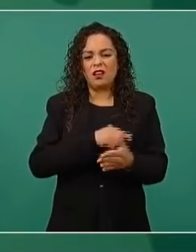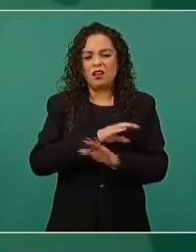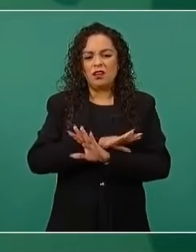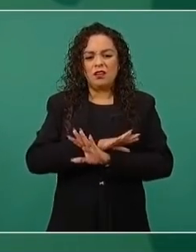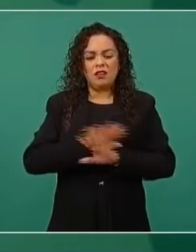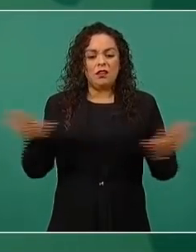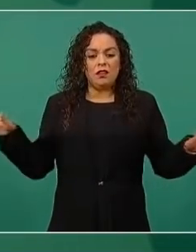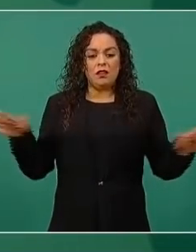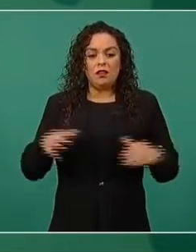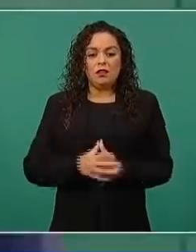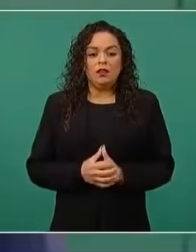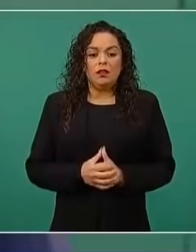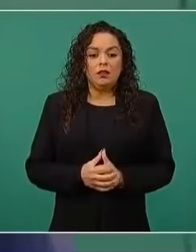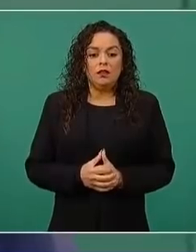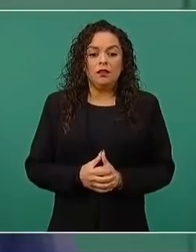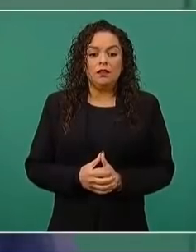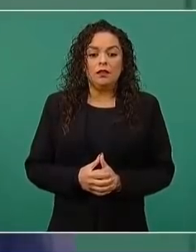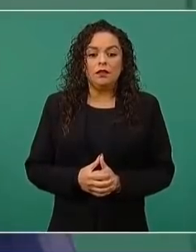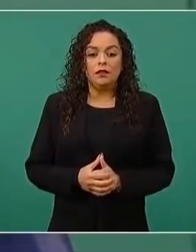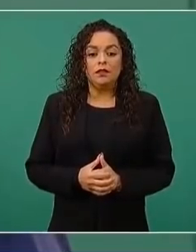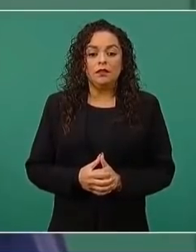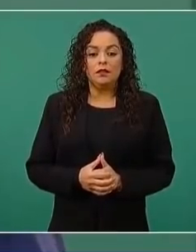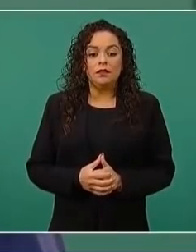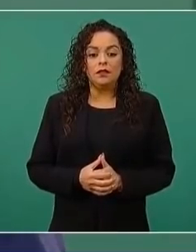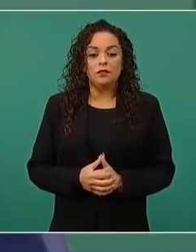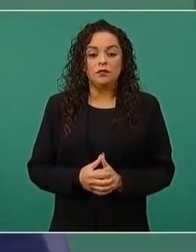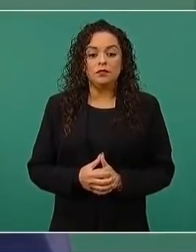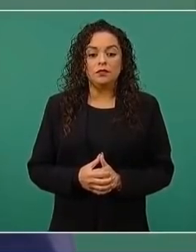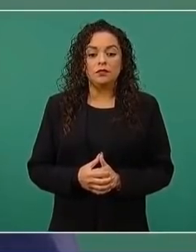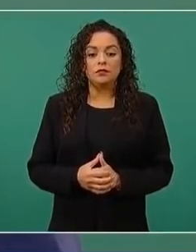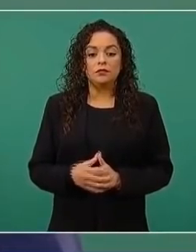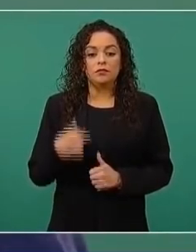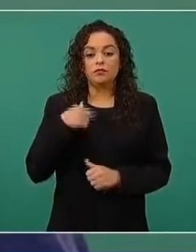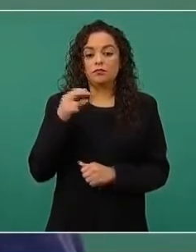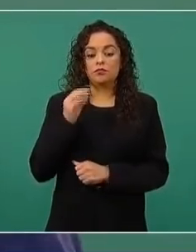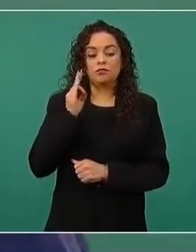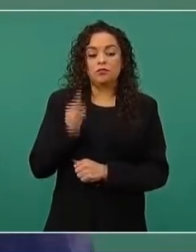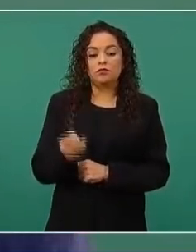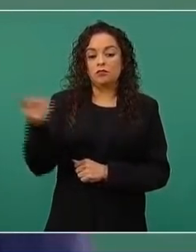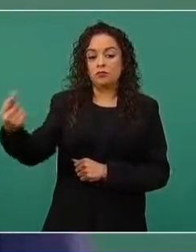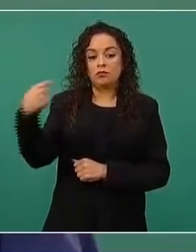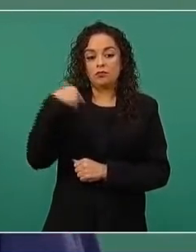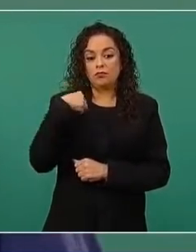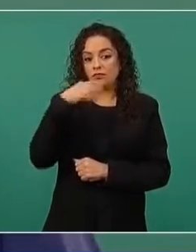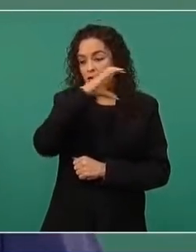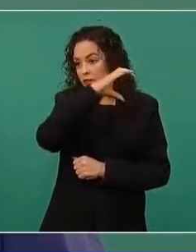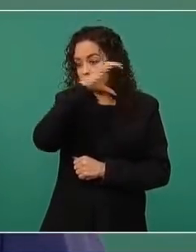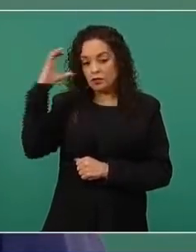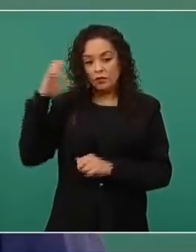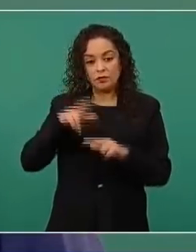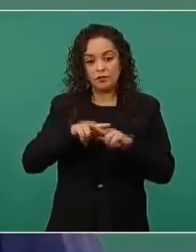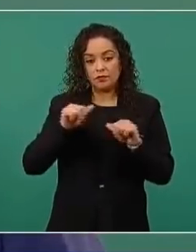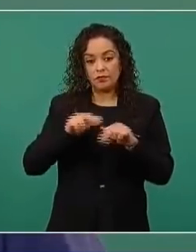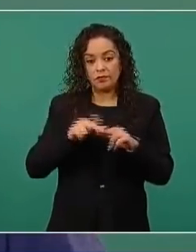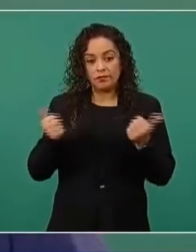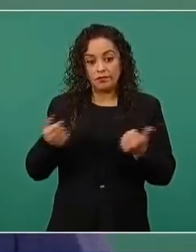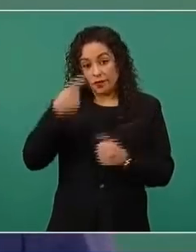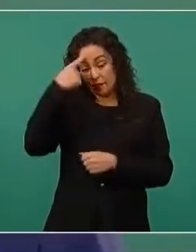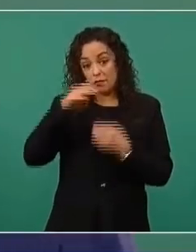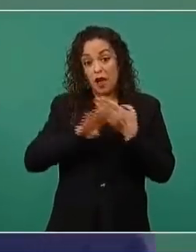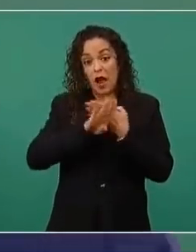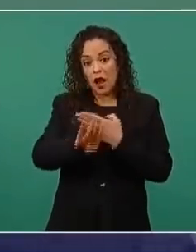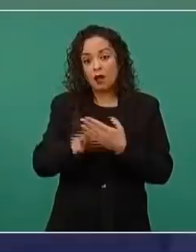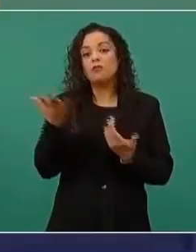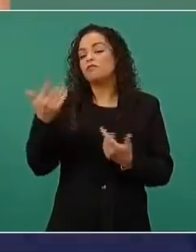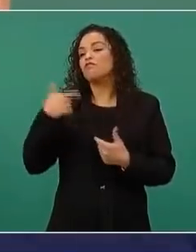no voy a permitir que me tomen fotografías, y para evitarlo pues voy a procurar no salir, no